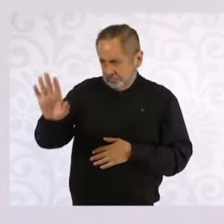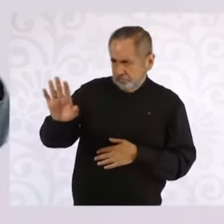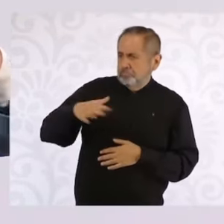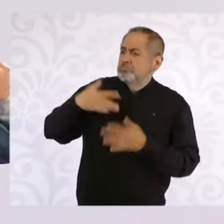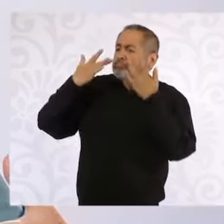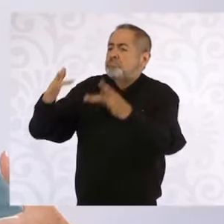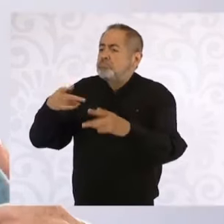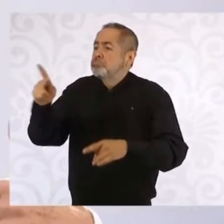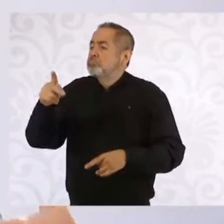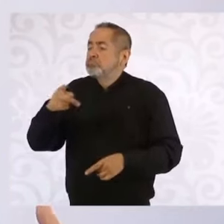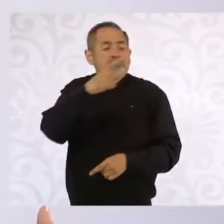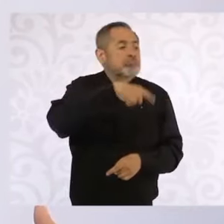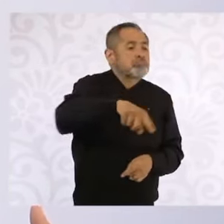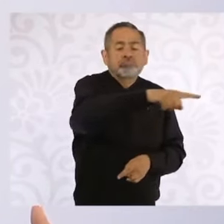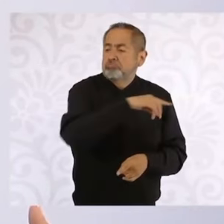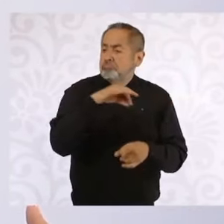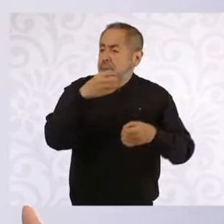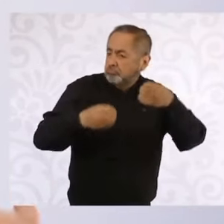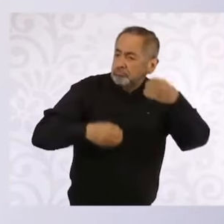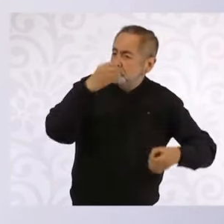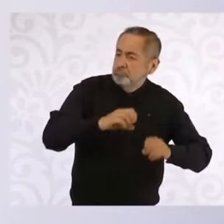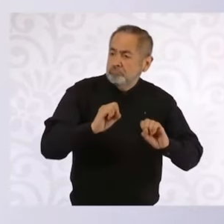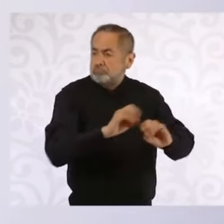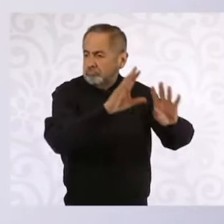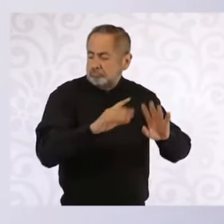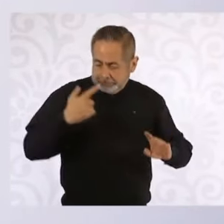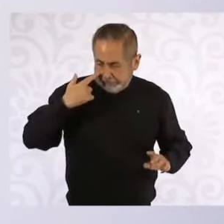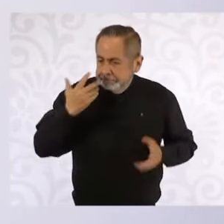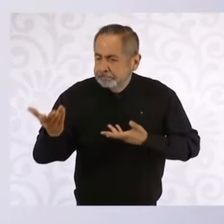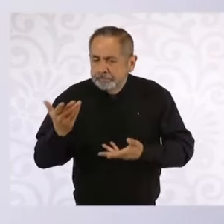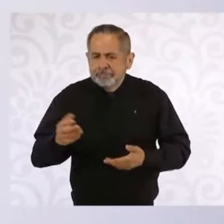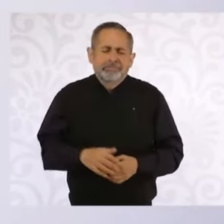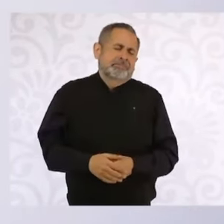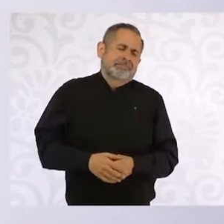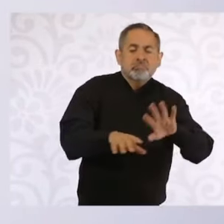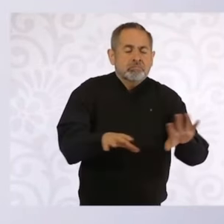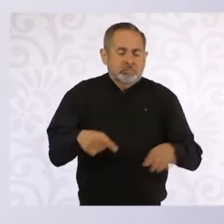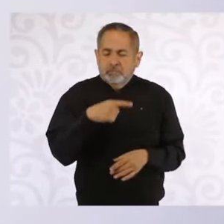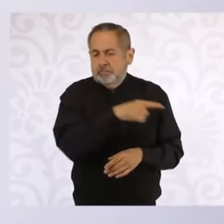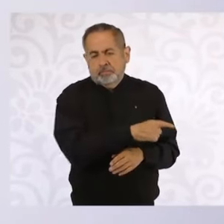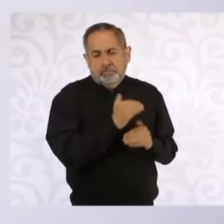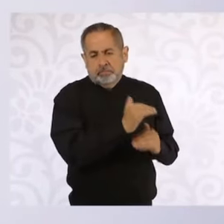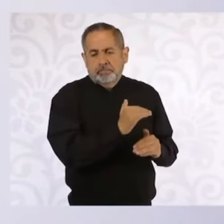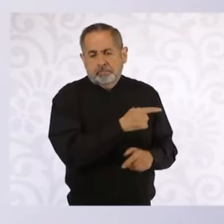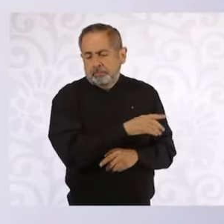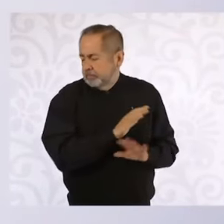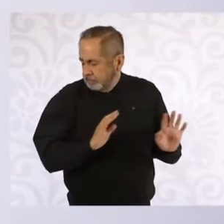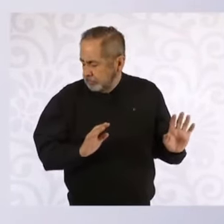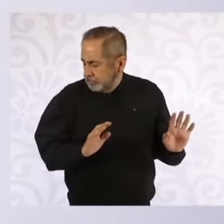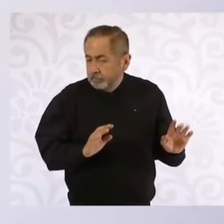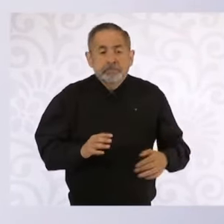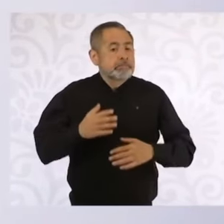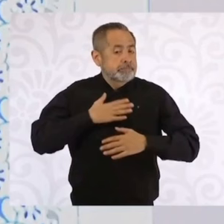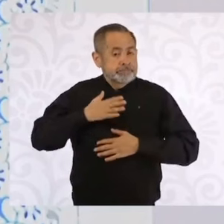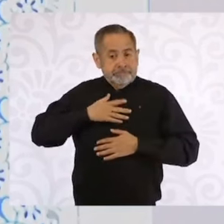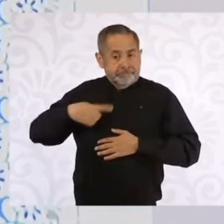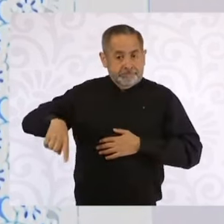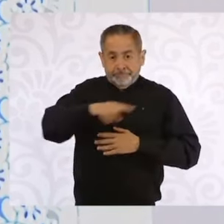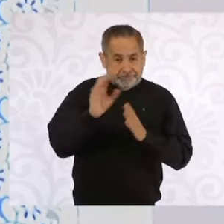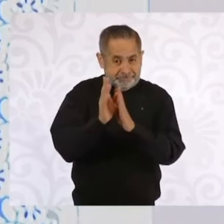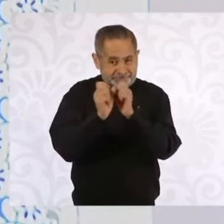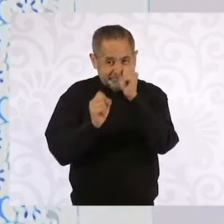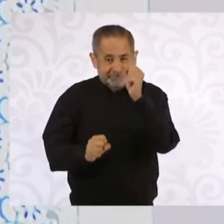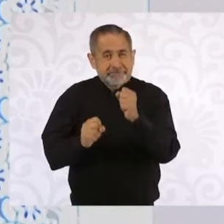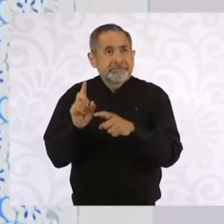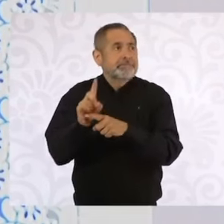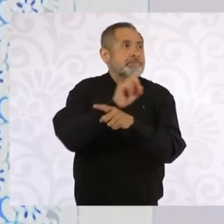renuncias, pero que no se elijan a los magistrados y a los jueces. Pero la reforma constitucional dice otra cosa. Nuestro sistema democrático desde la Constitución